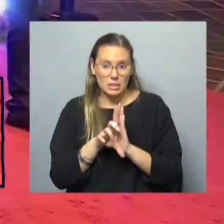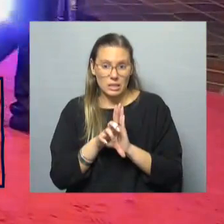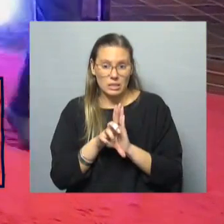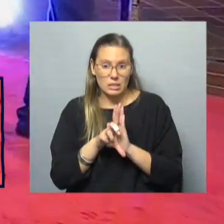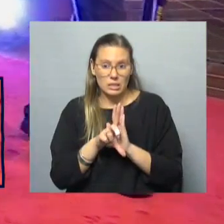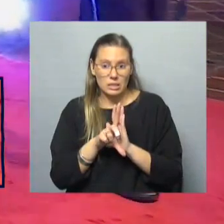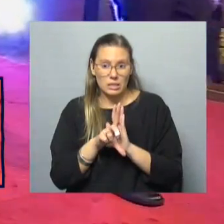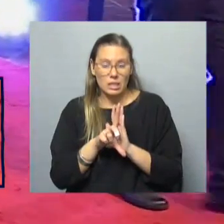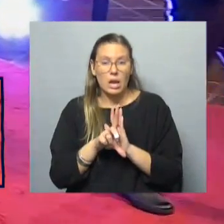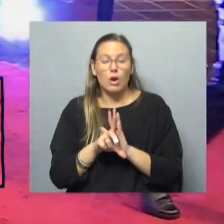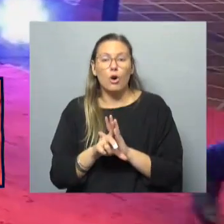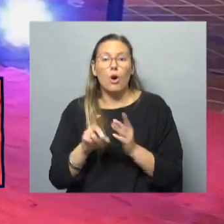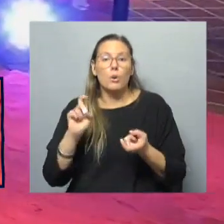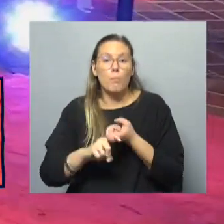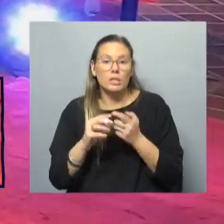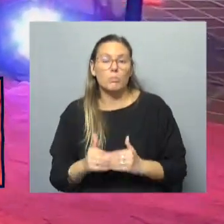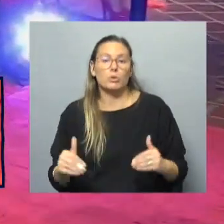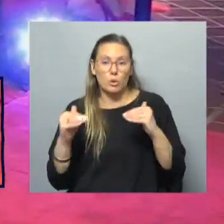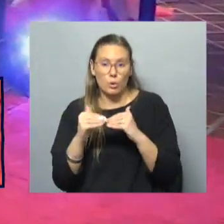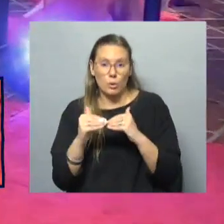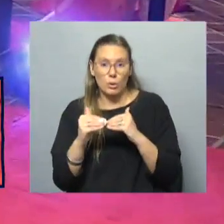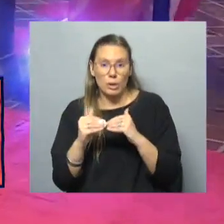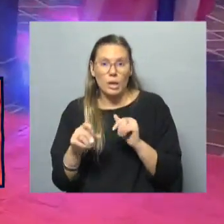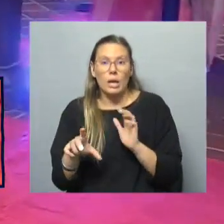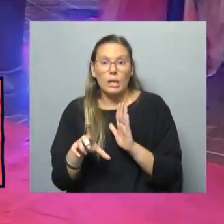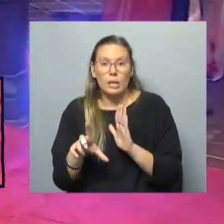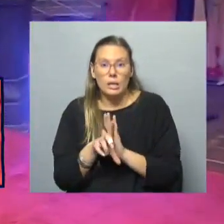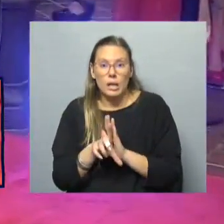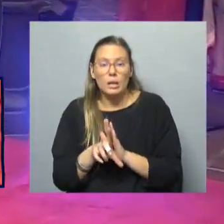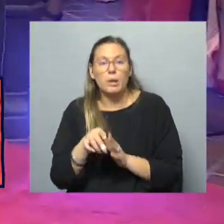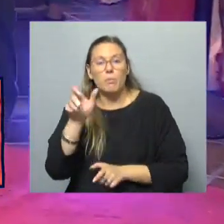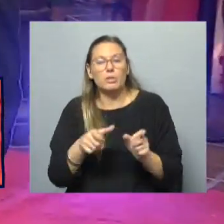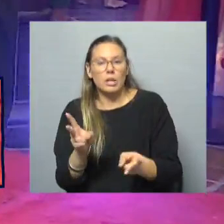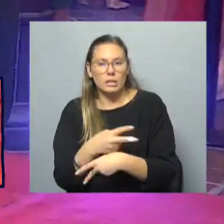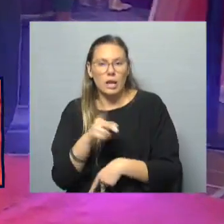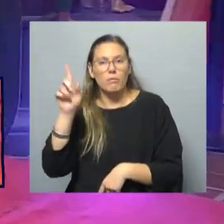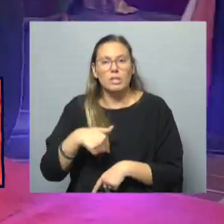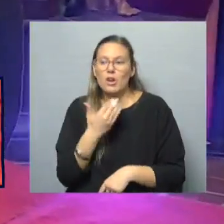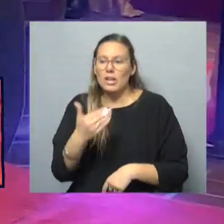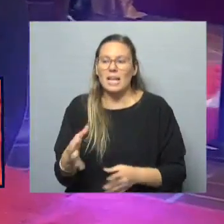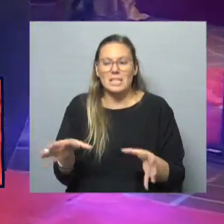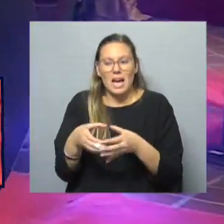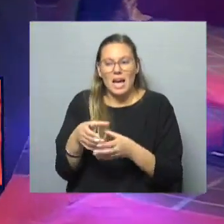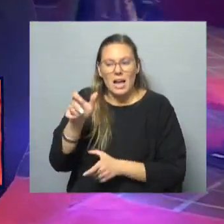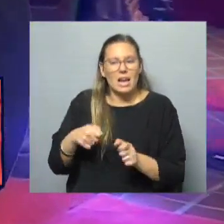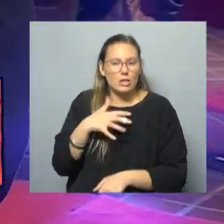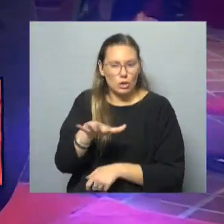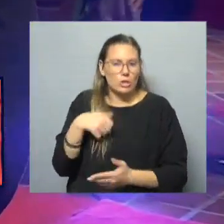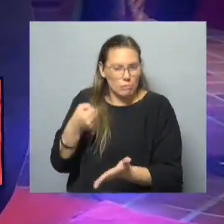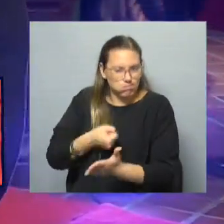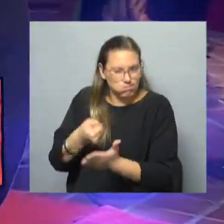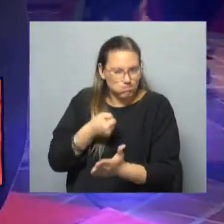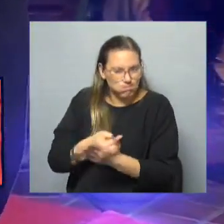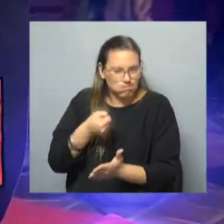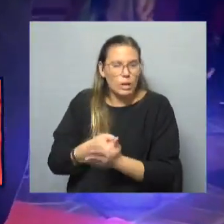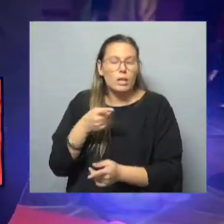ver con matrimonio igualitario y la ley integral para personas trans son leyes que salieron de la sociedad civil y que el resultado